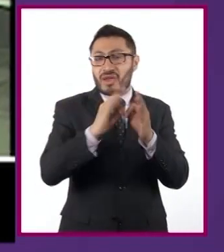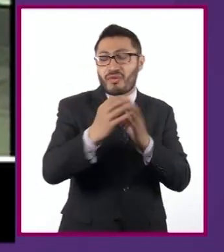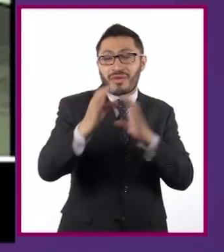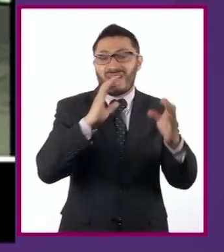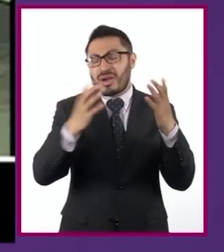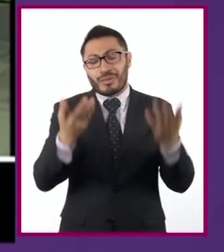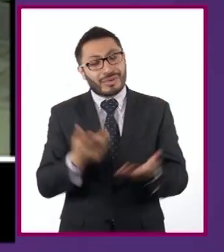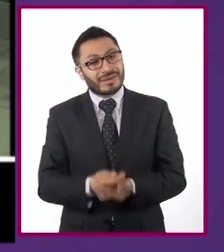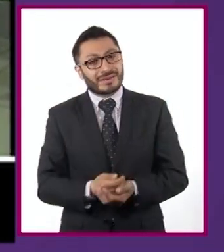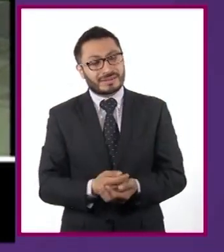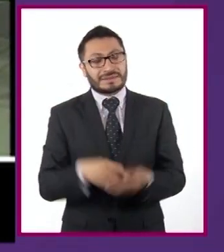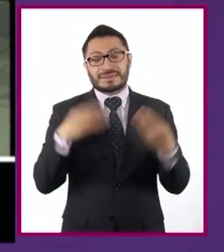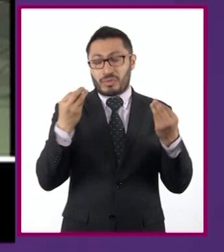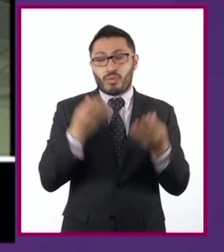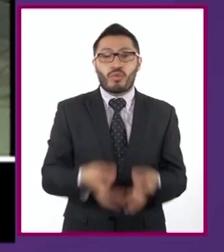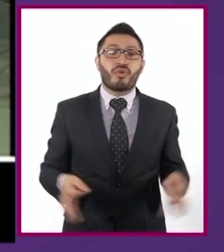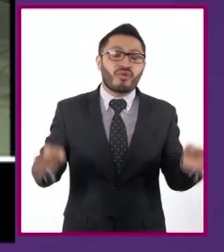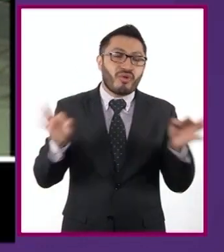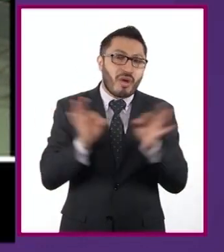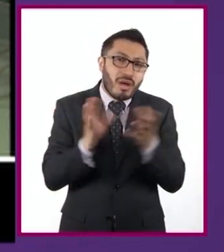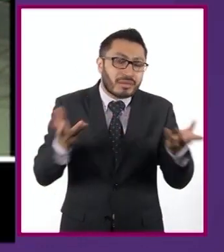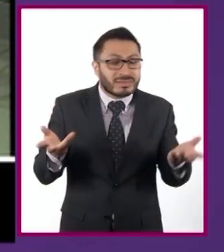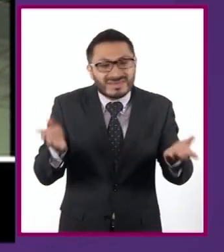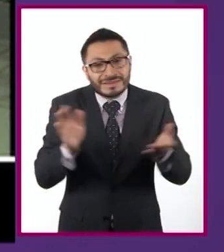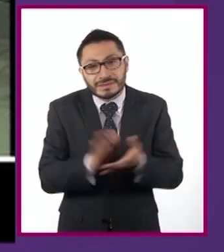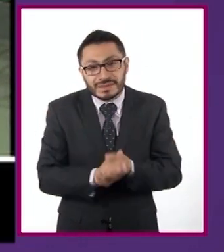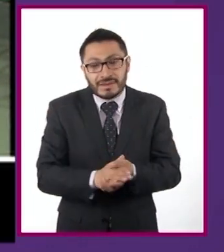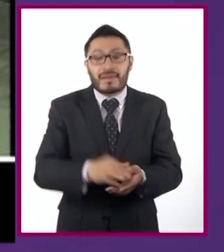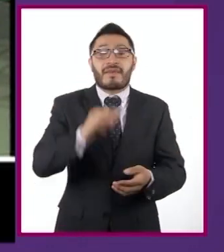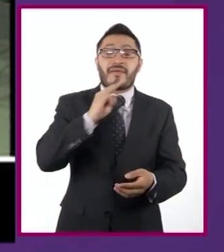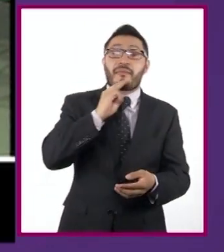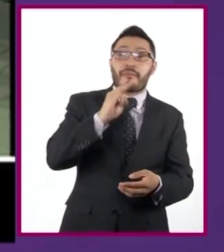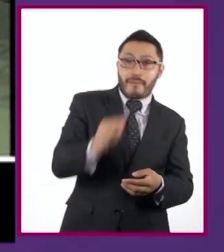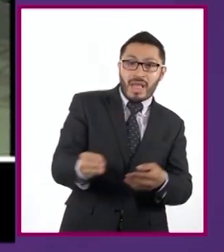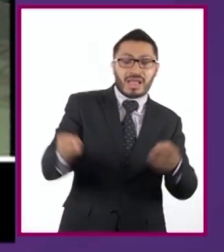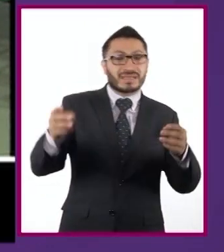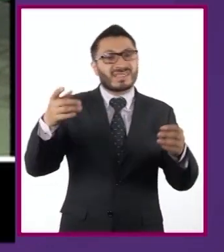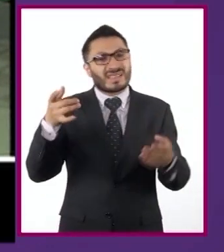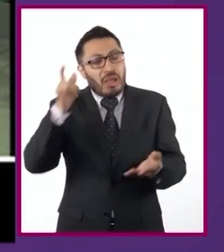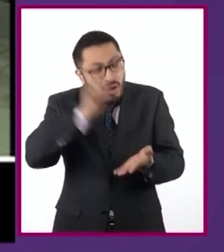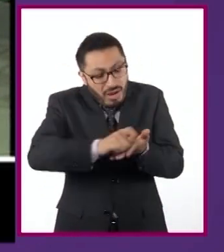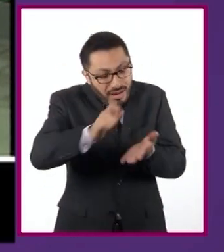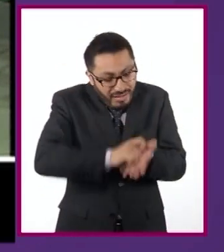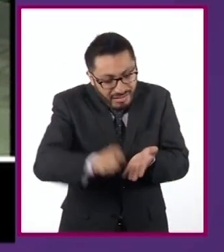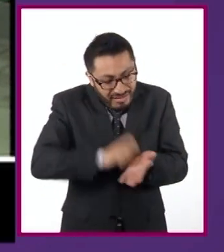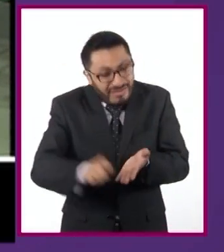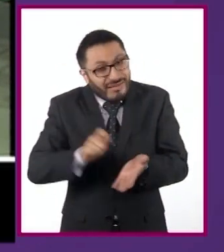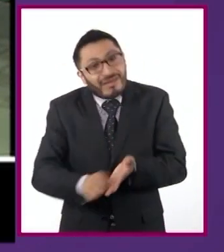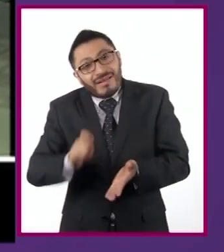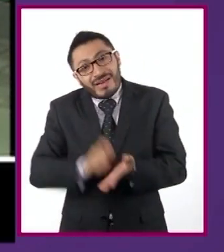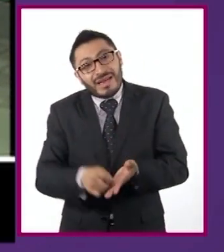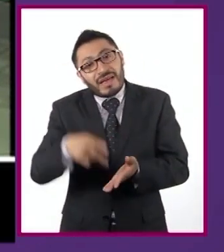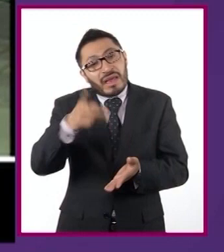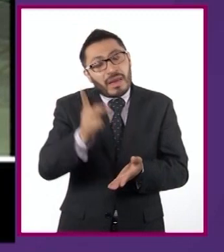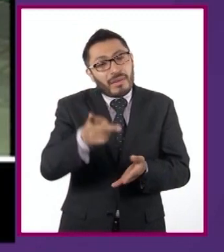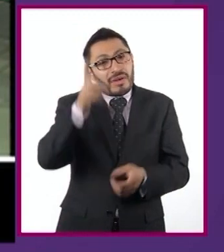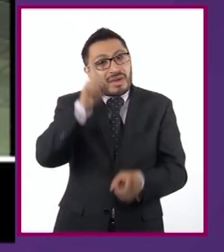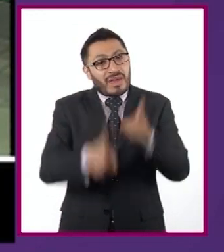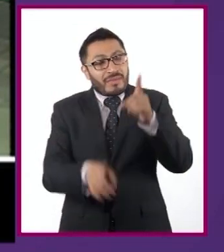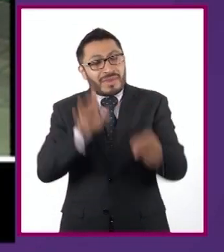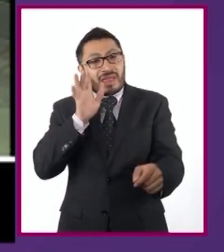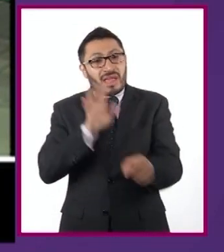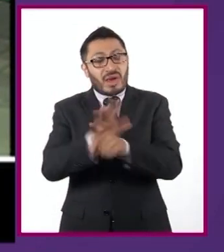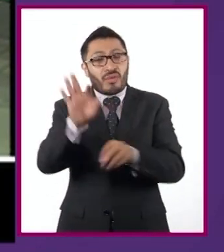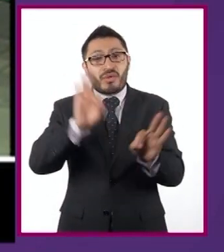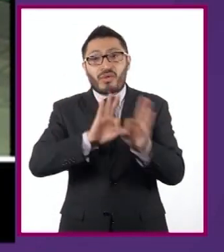Pues mira, es muy importante que los mensajes se construyan en el código del medio en el que se